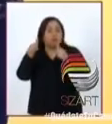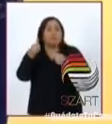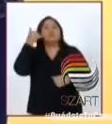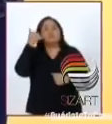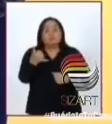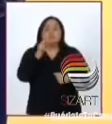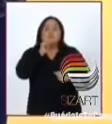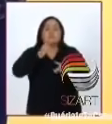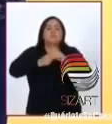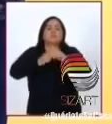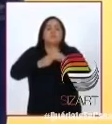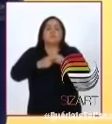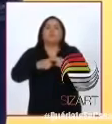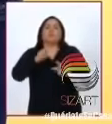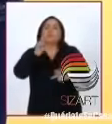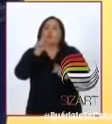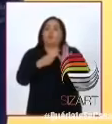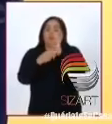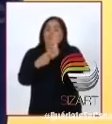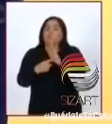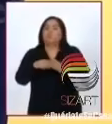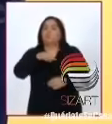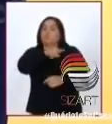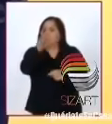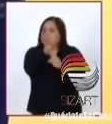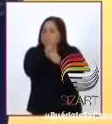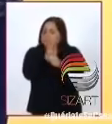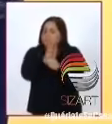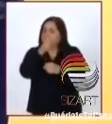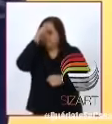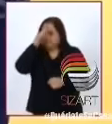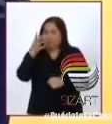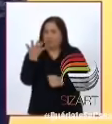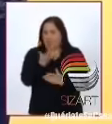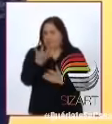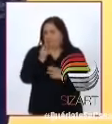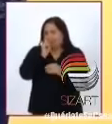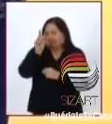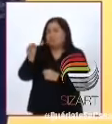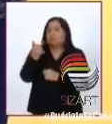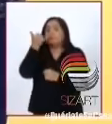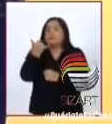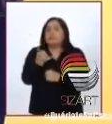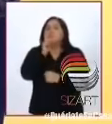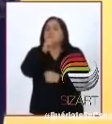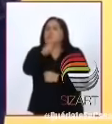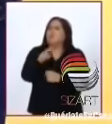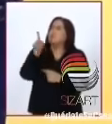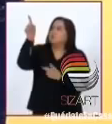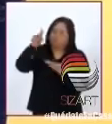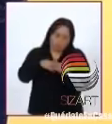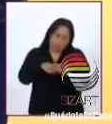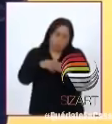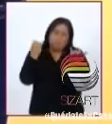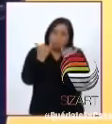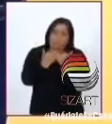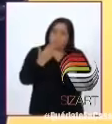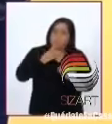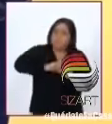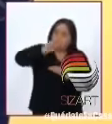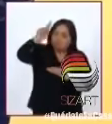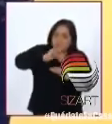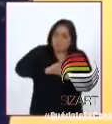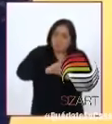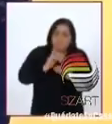y las operaciones que se presentarán. Las y los invitamos a resolver posteriormente y a que comparen sus resultados con las soluciones